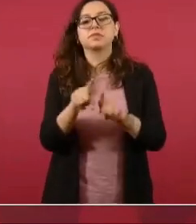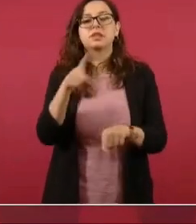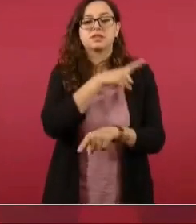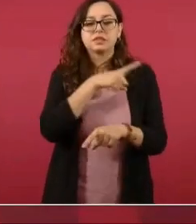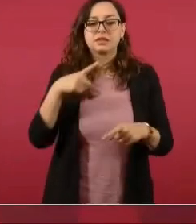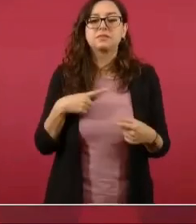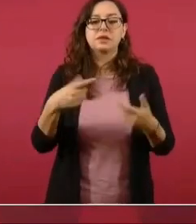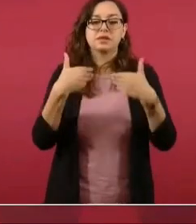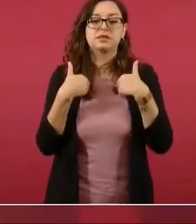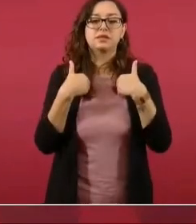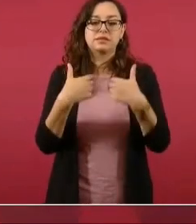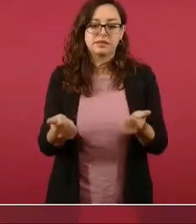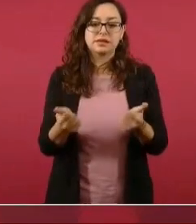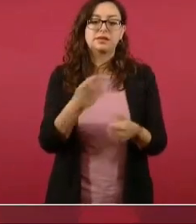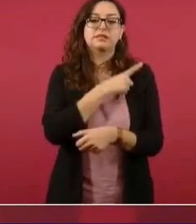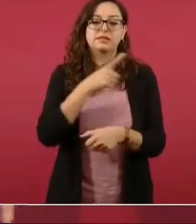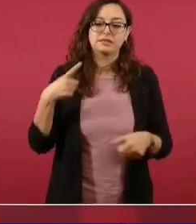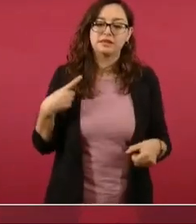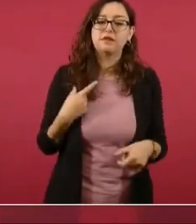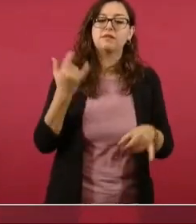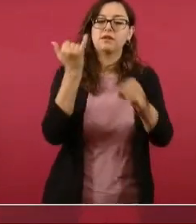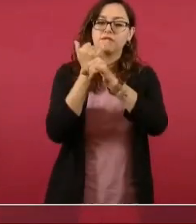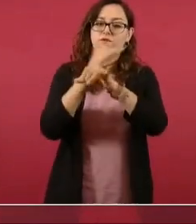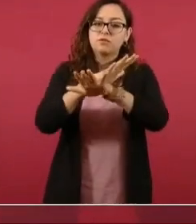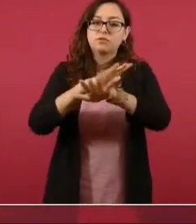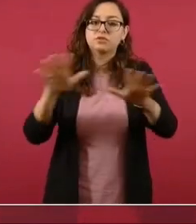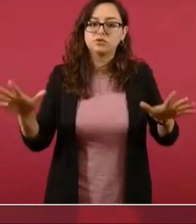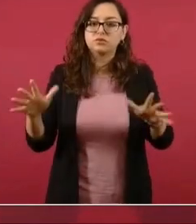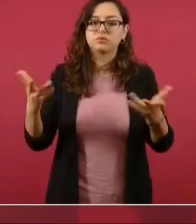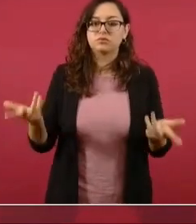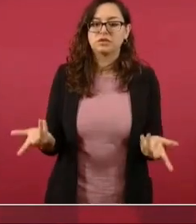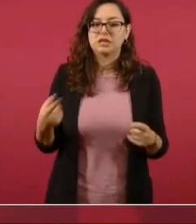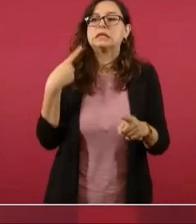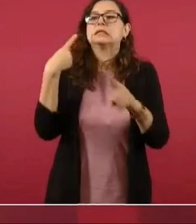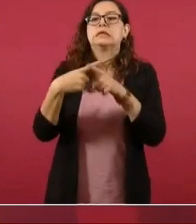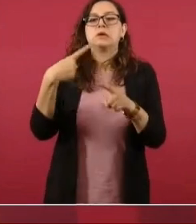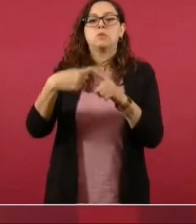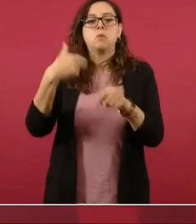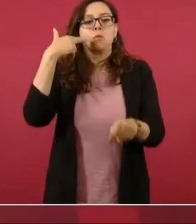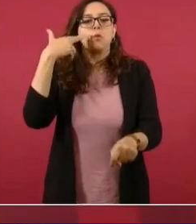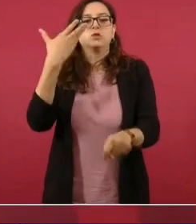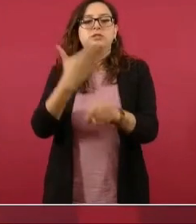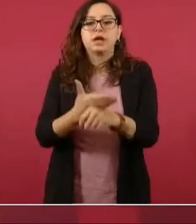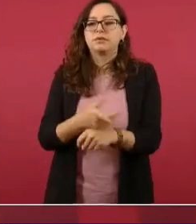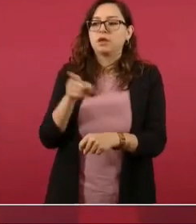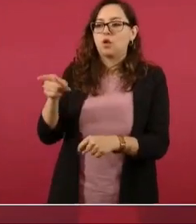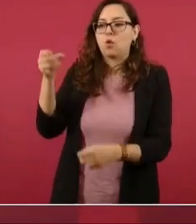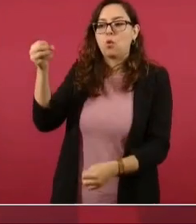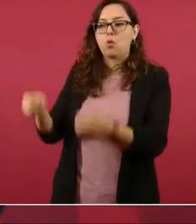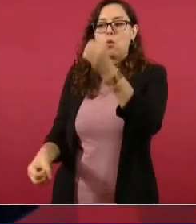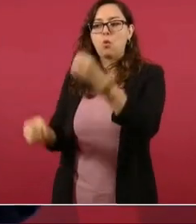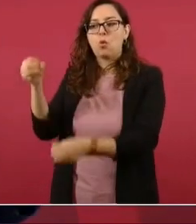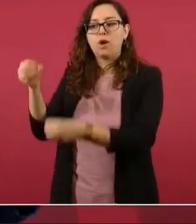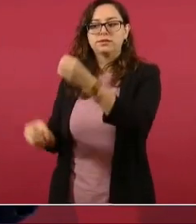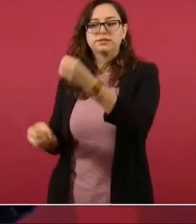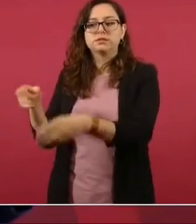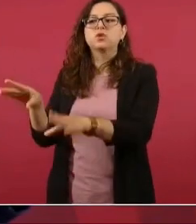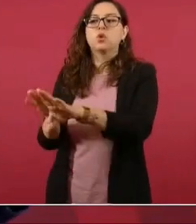vaya teniendo información de el papel del Poder